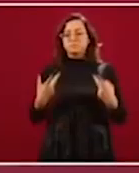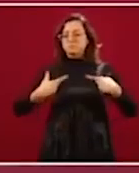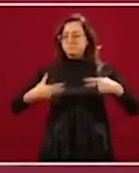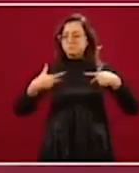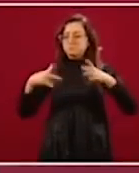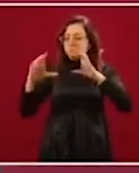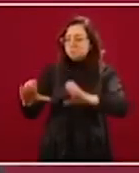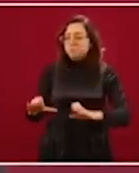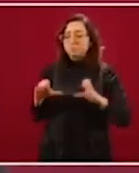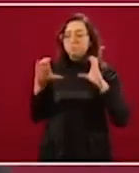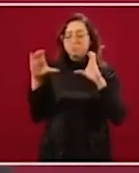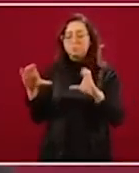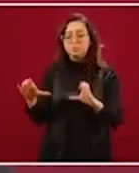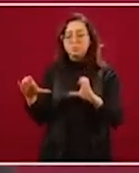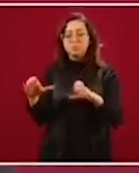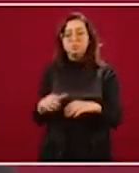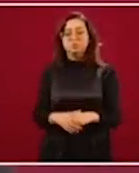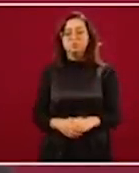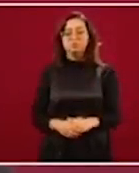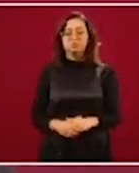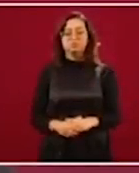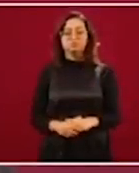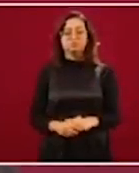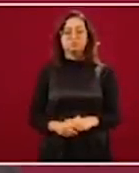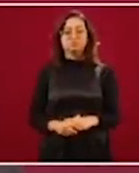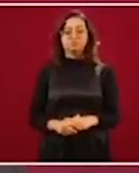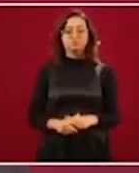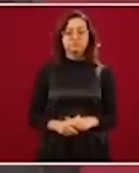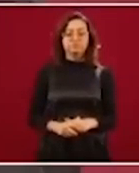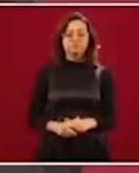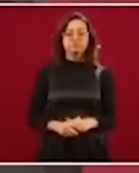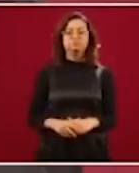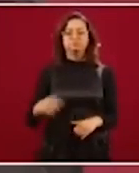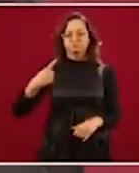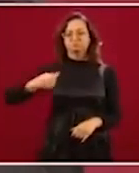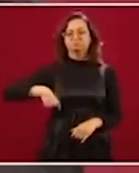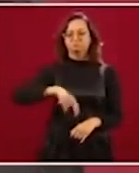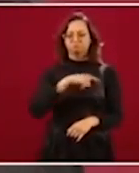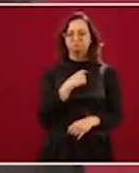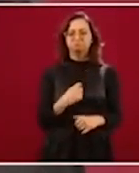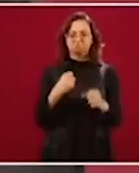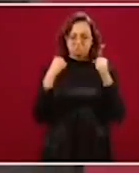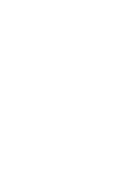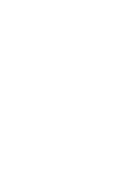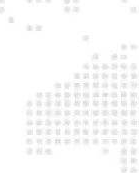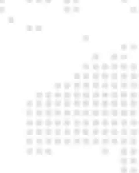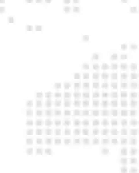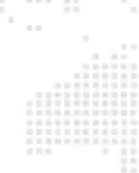Tenemos esa convicción, somos humanistas.